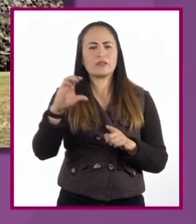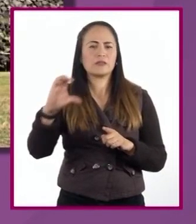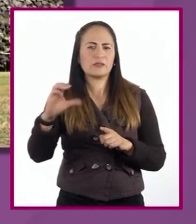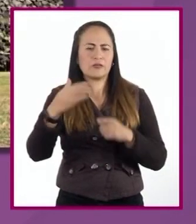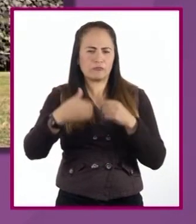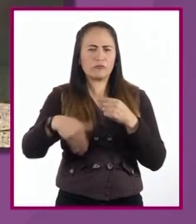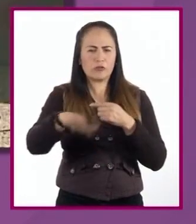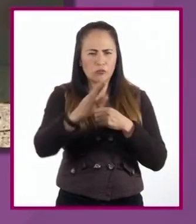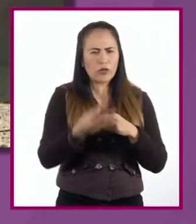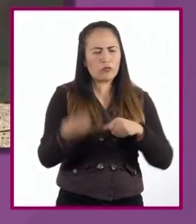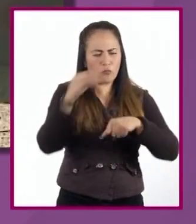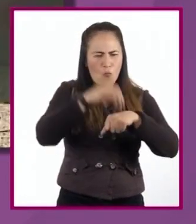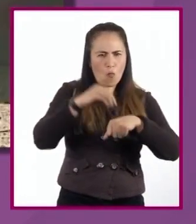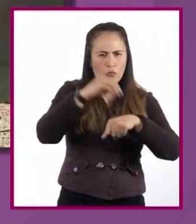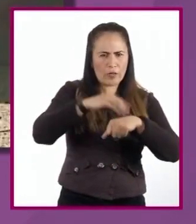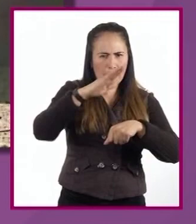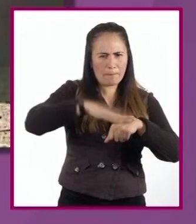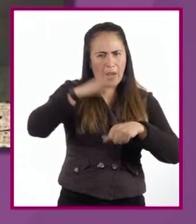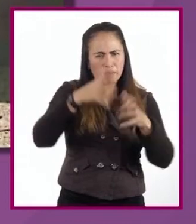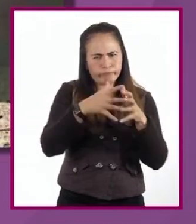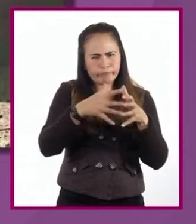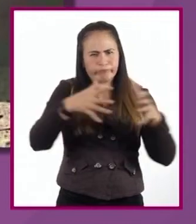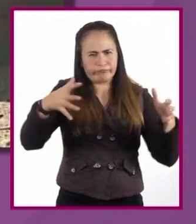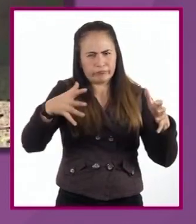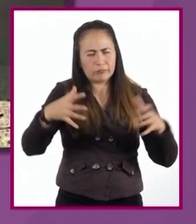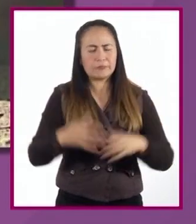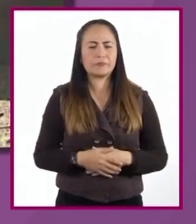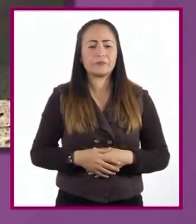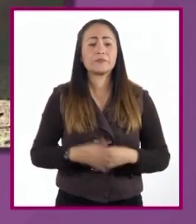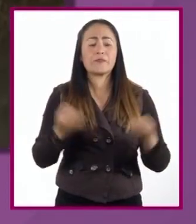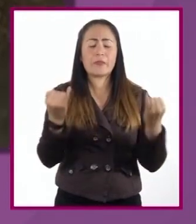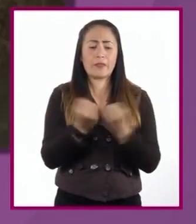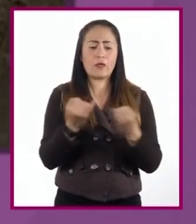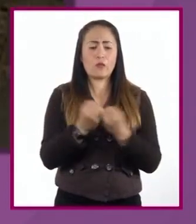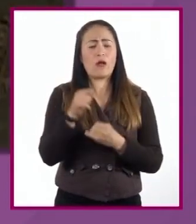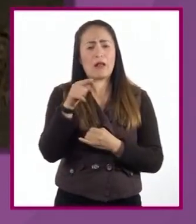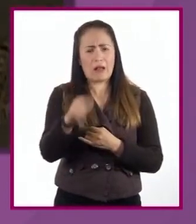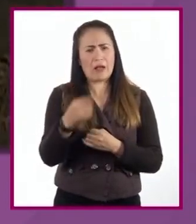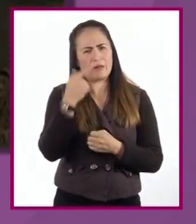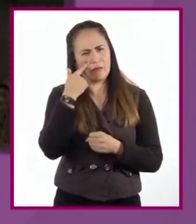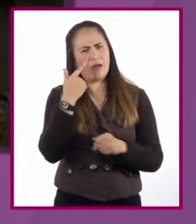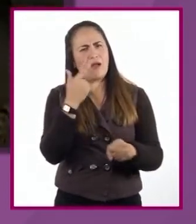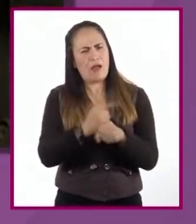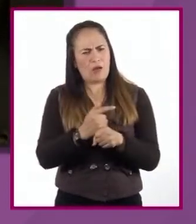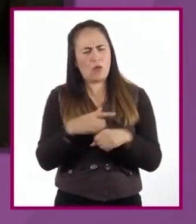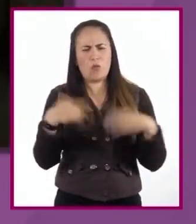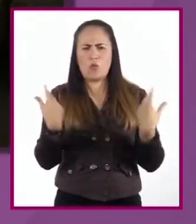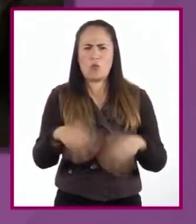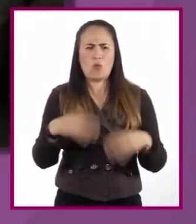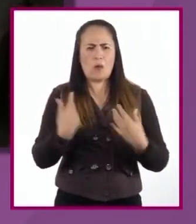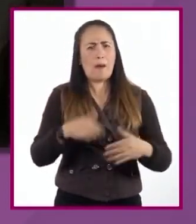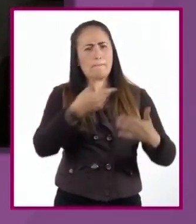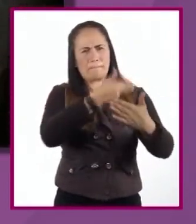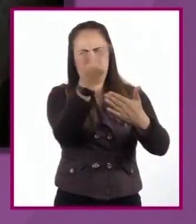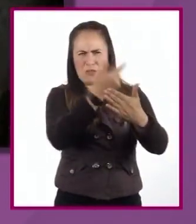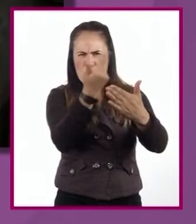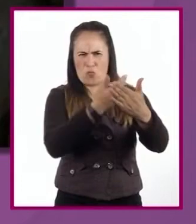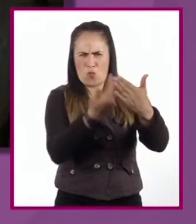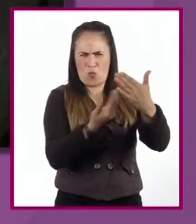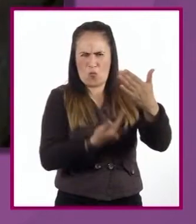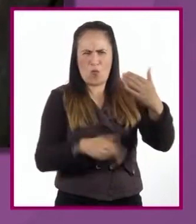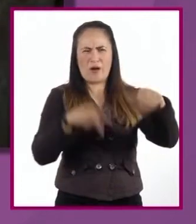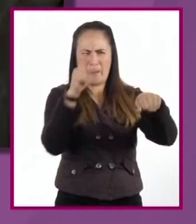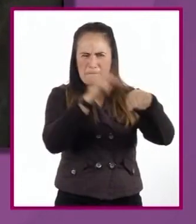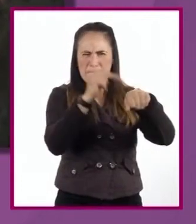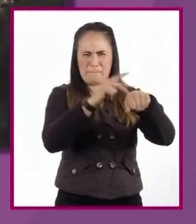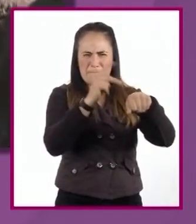ampliaciones sucesivas. En esta población también se ha encontrado uno de los ejemplos más tempranos de pintura mural, con un